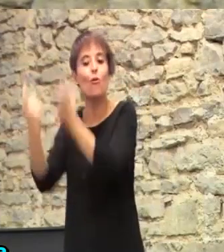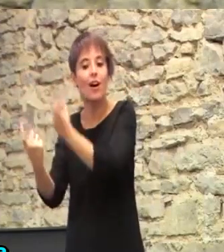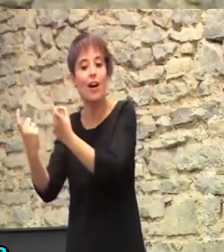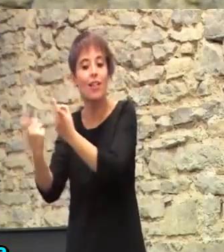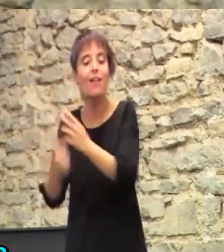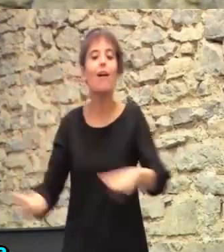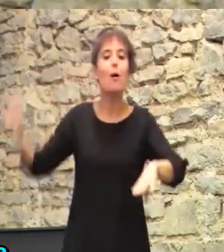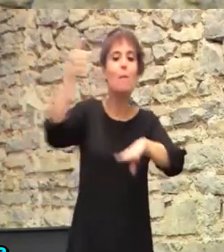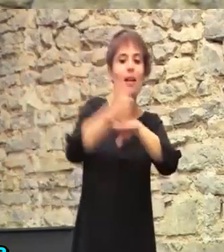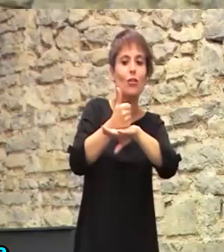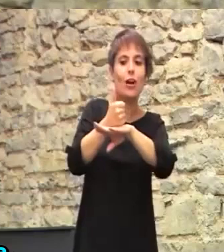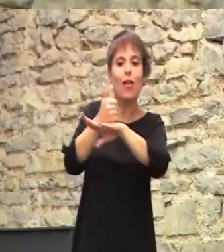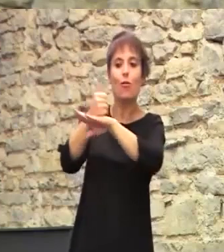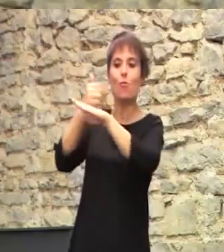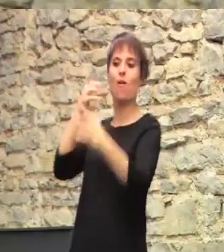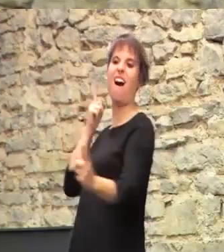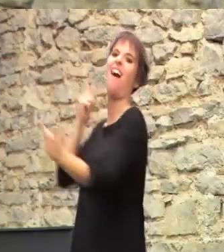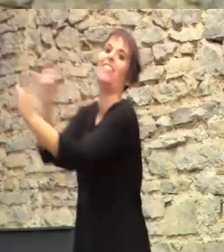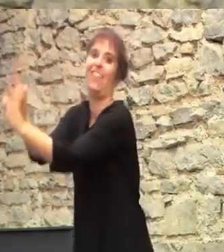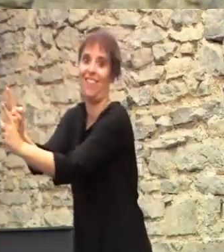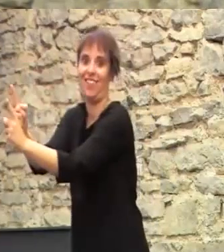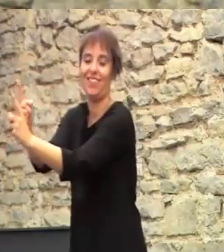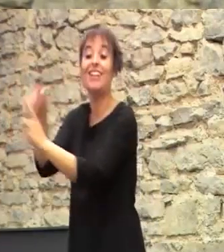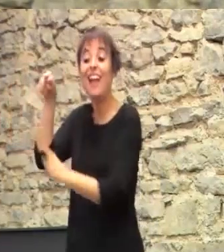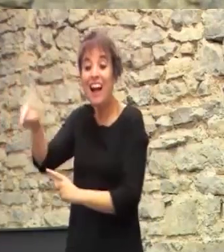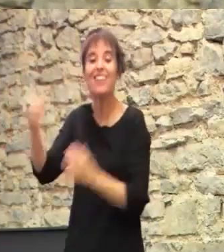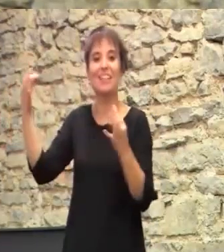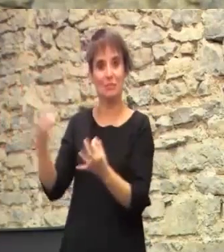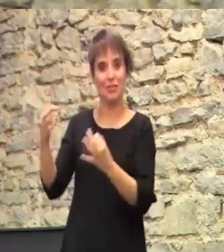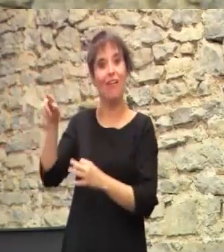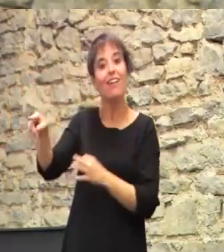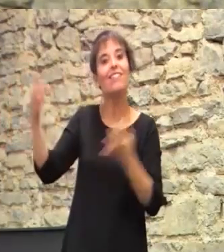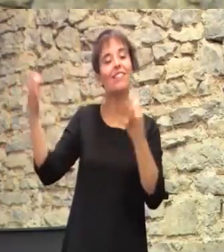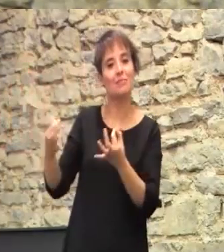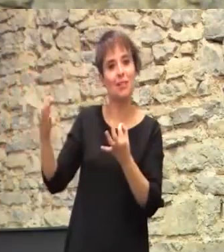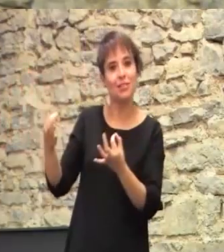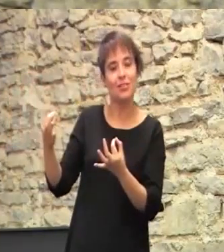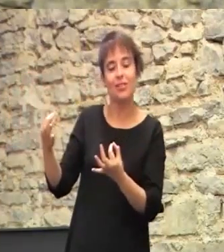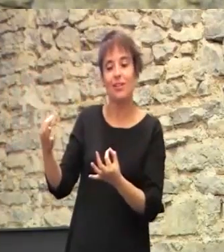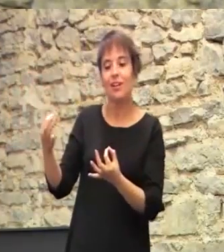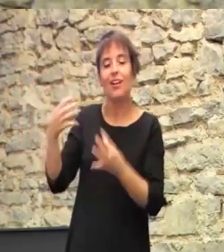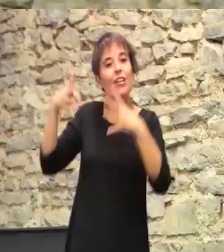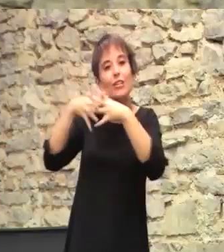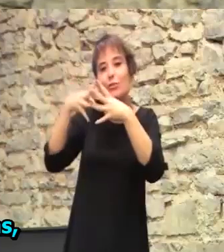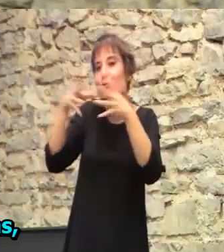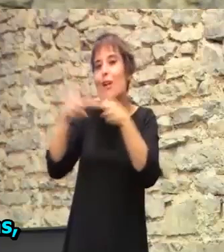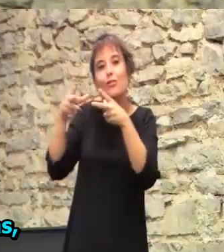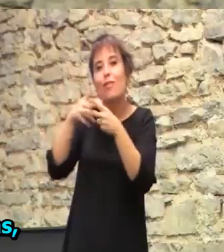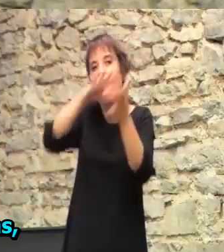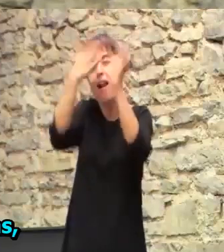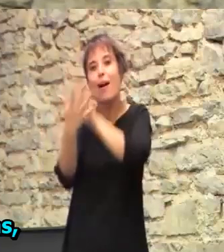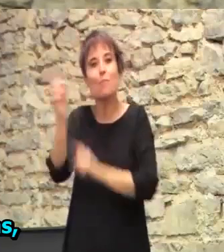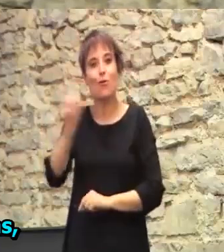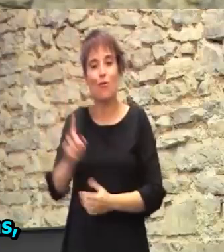como digo yo el patriarcado contraataca entonces qué pasó no se cambió la estructura social y